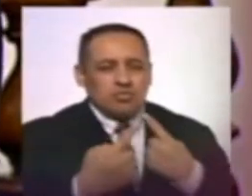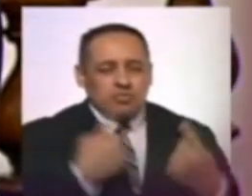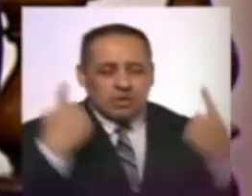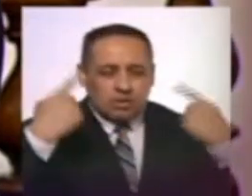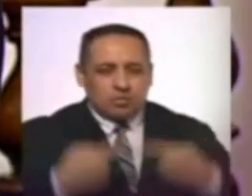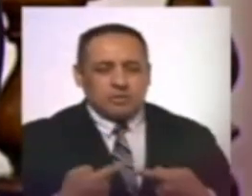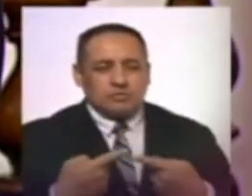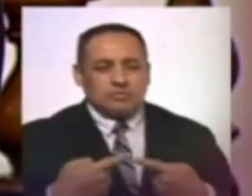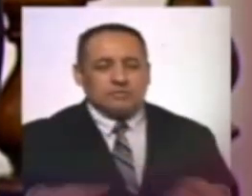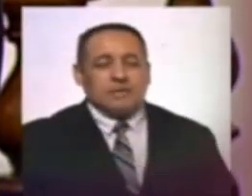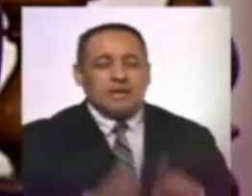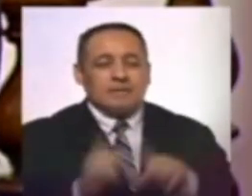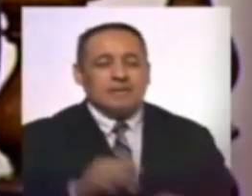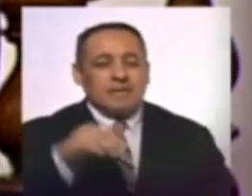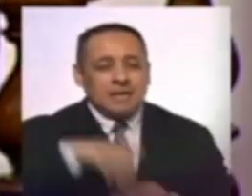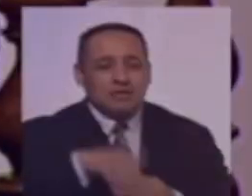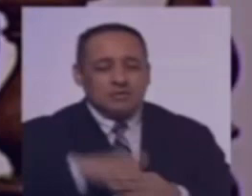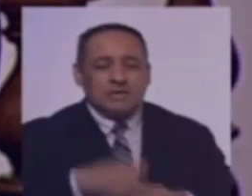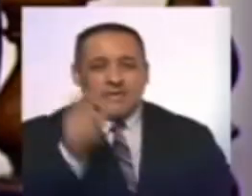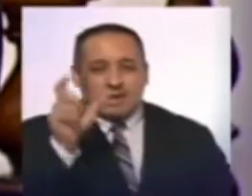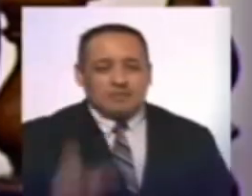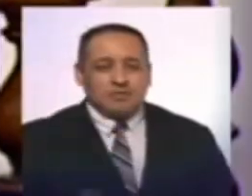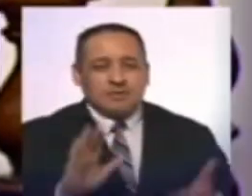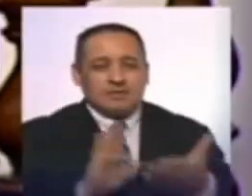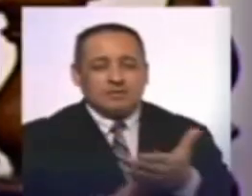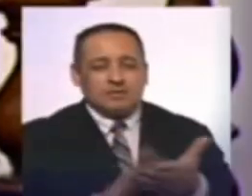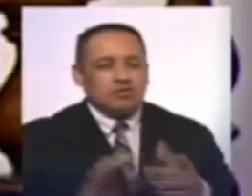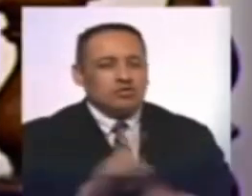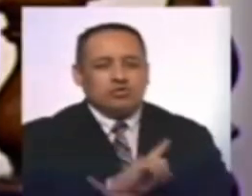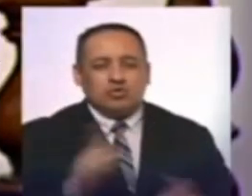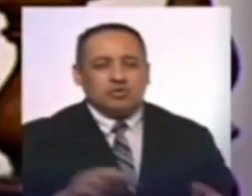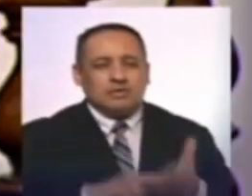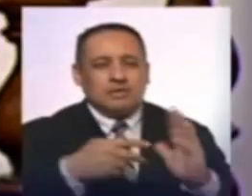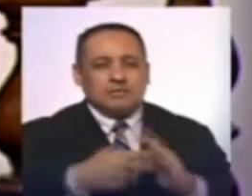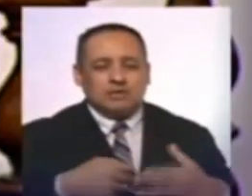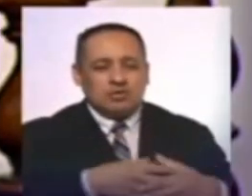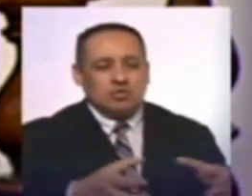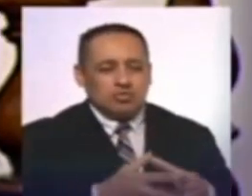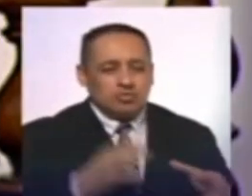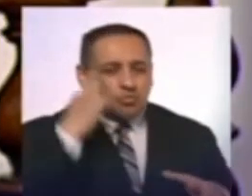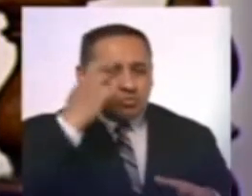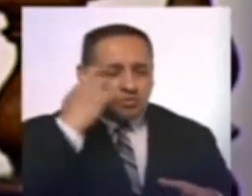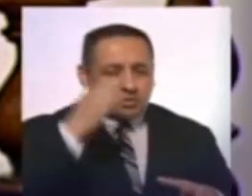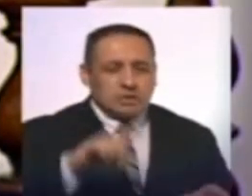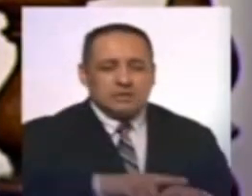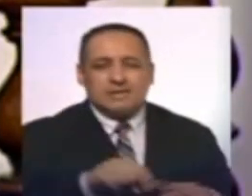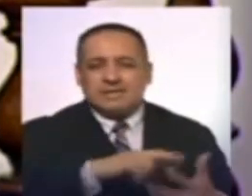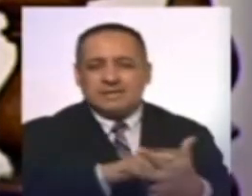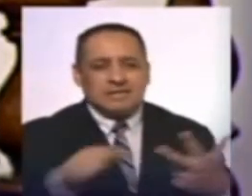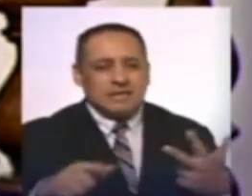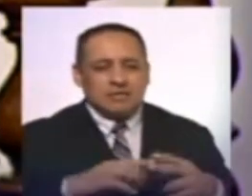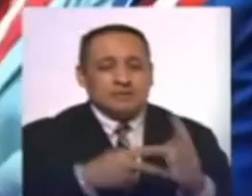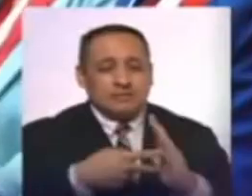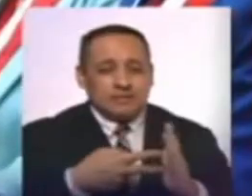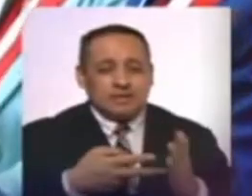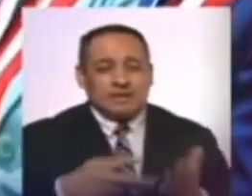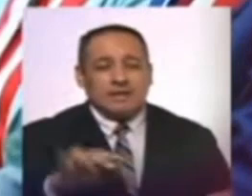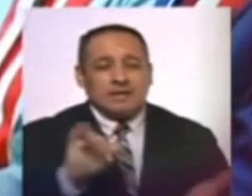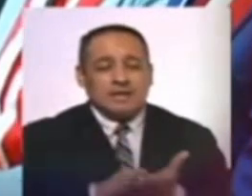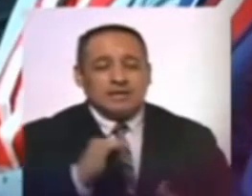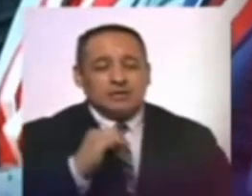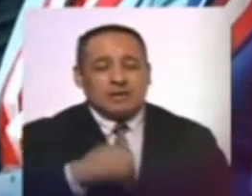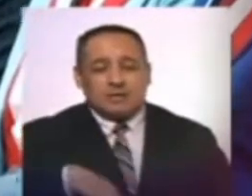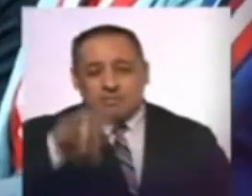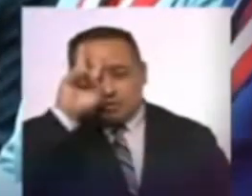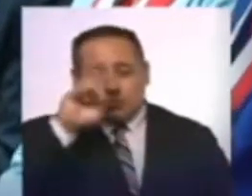consenso. La elección del defensor del pueblo no depende de una bancada ni de 3 bancadas. Requiere, tal como